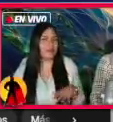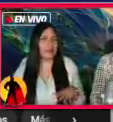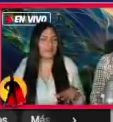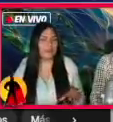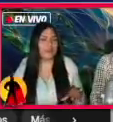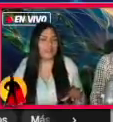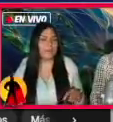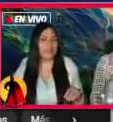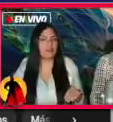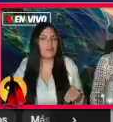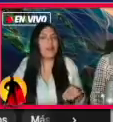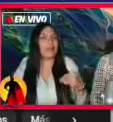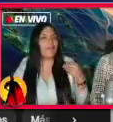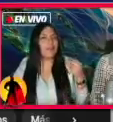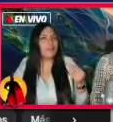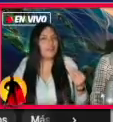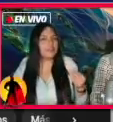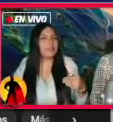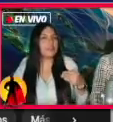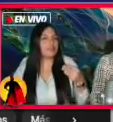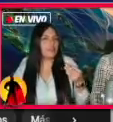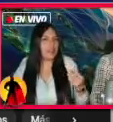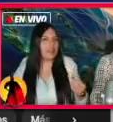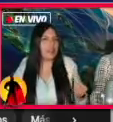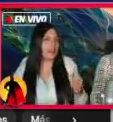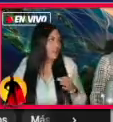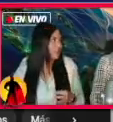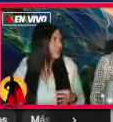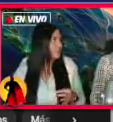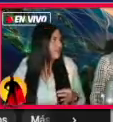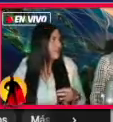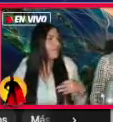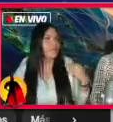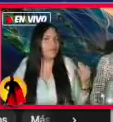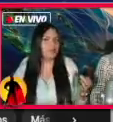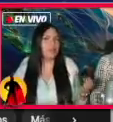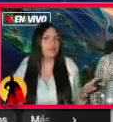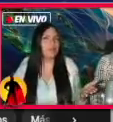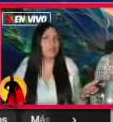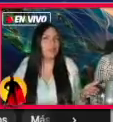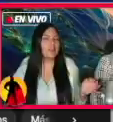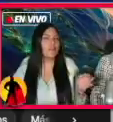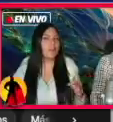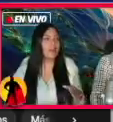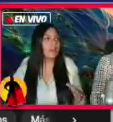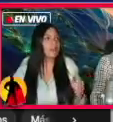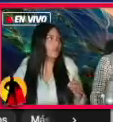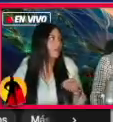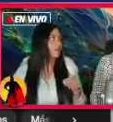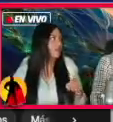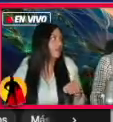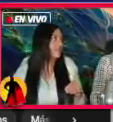estaban trabajando también aquí en México. Y fue entonces que sucede la filtración de ese video. Después nos damos cuenta también que fue parte